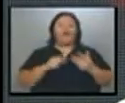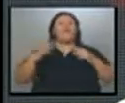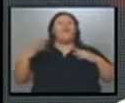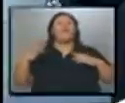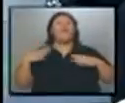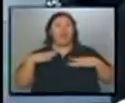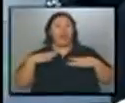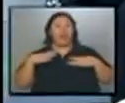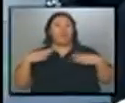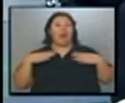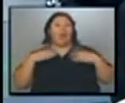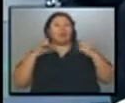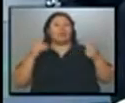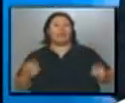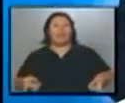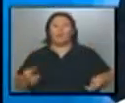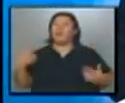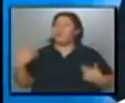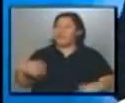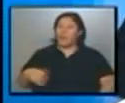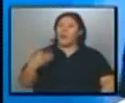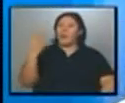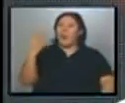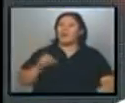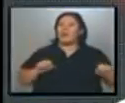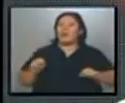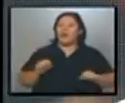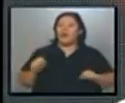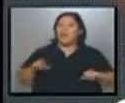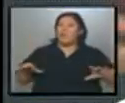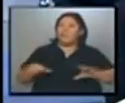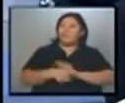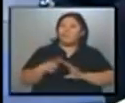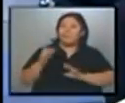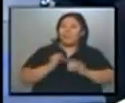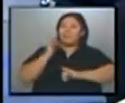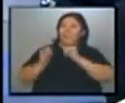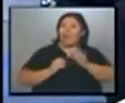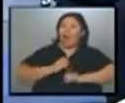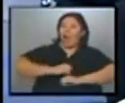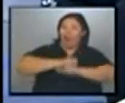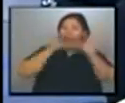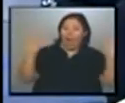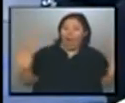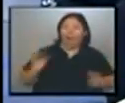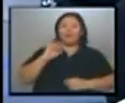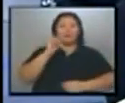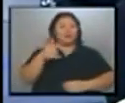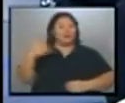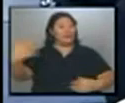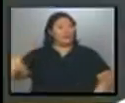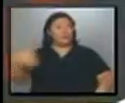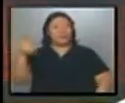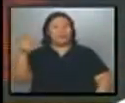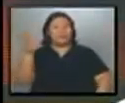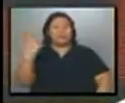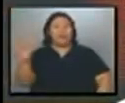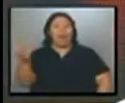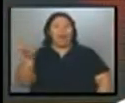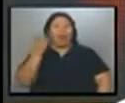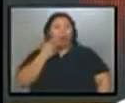fin de semana. ¿Cómo, claro. ¿Cómo te acomodó 4 mucamas, Romina? ¿Viste enseguidita? No, ella te puede acomodar 10. Fácilmente. Es una gran dadora de trabajo en ese